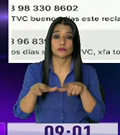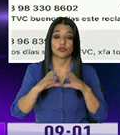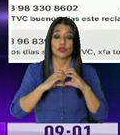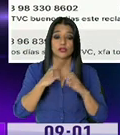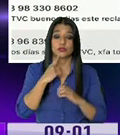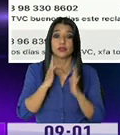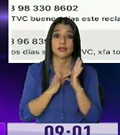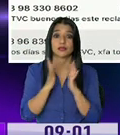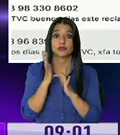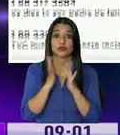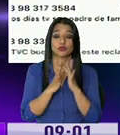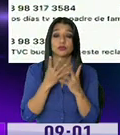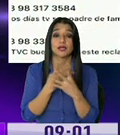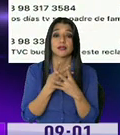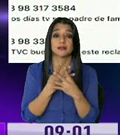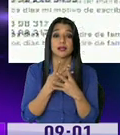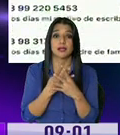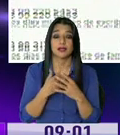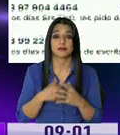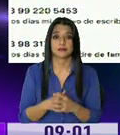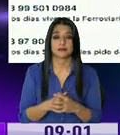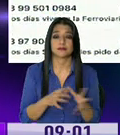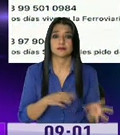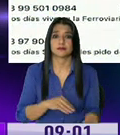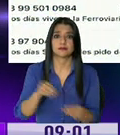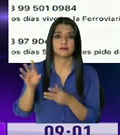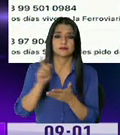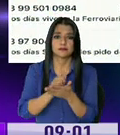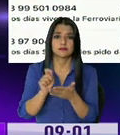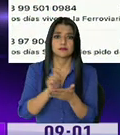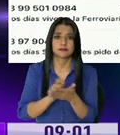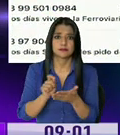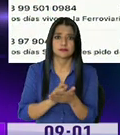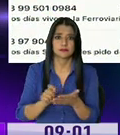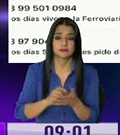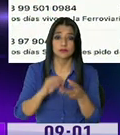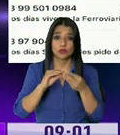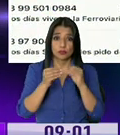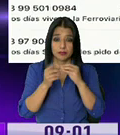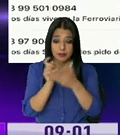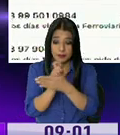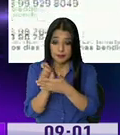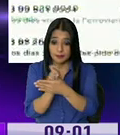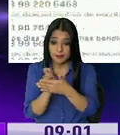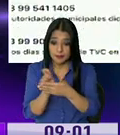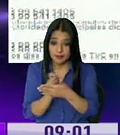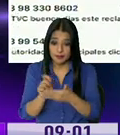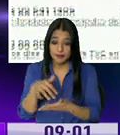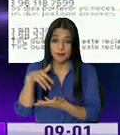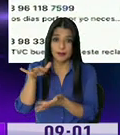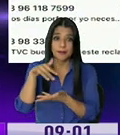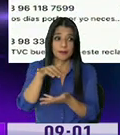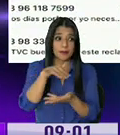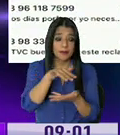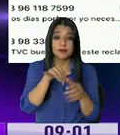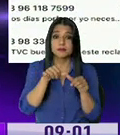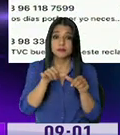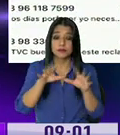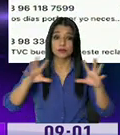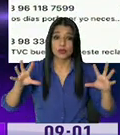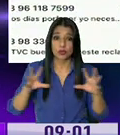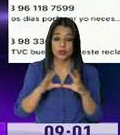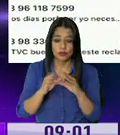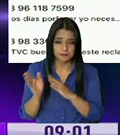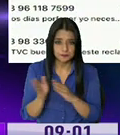Jesús, Carcelén Alto. Yo digo que esto se tiene que ir cogiendo los números, claro, de verdad, echando, para hacer un mapeo.